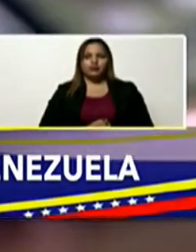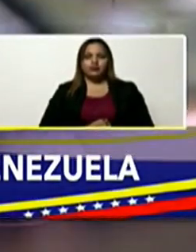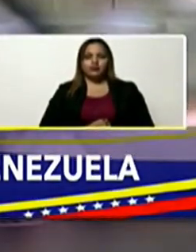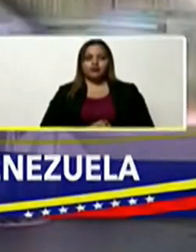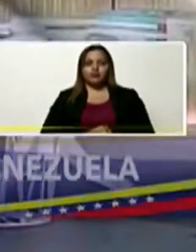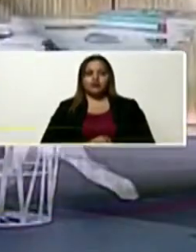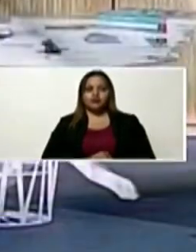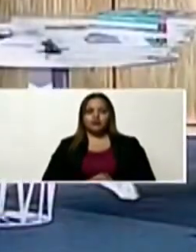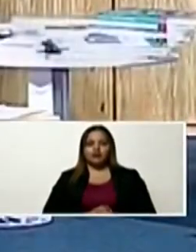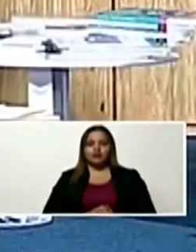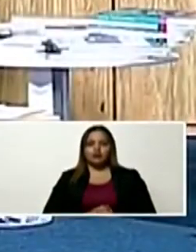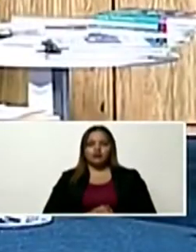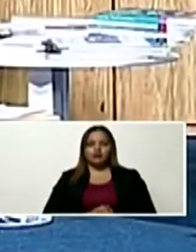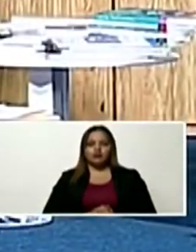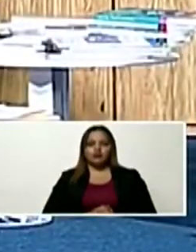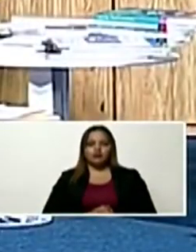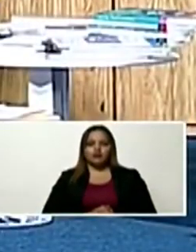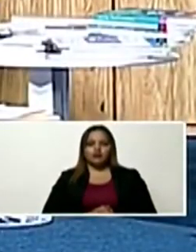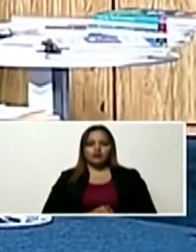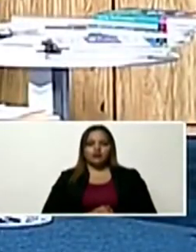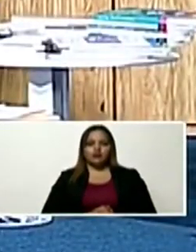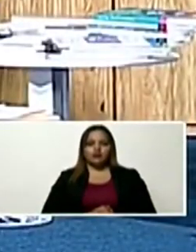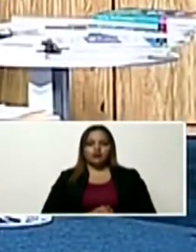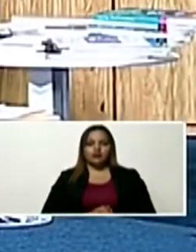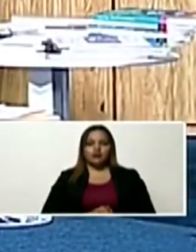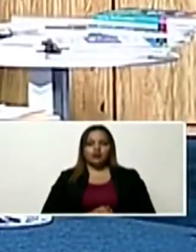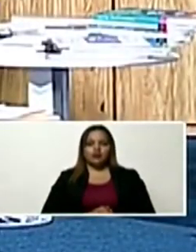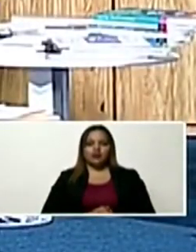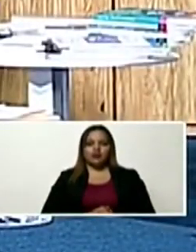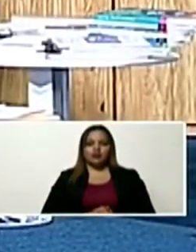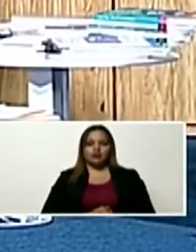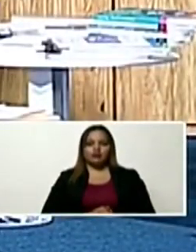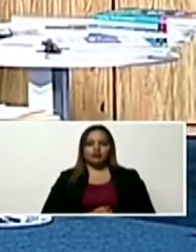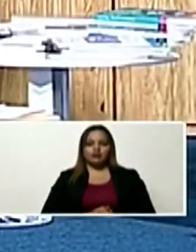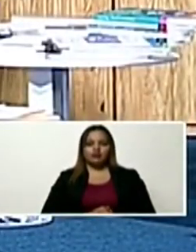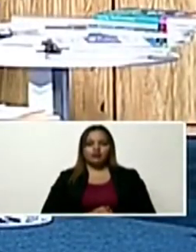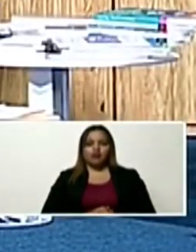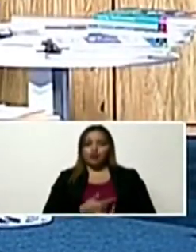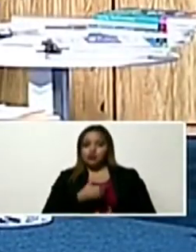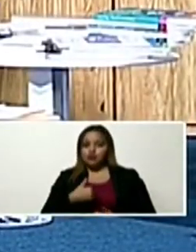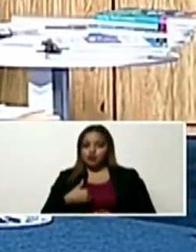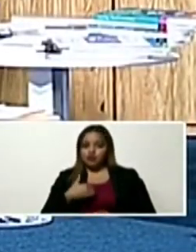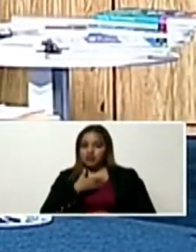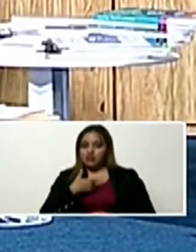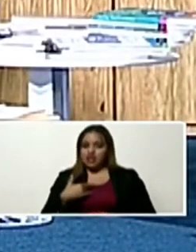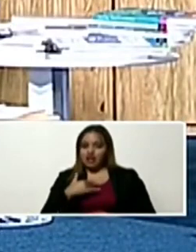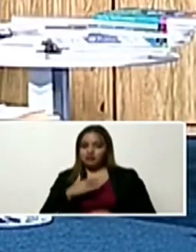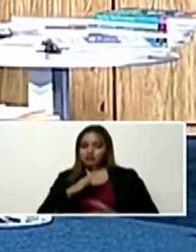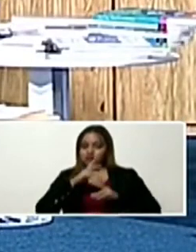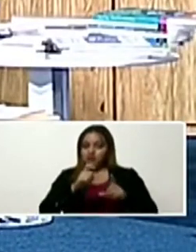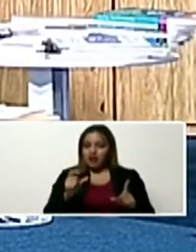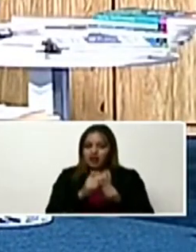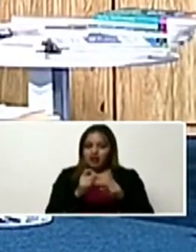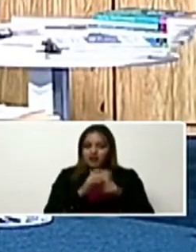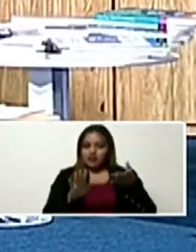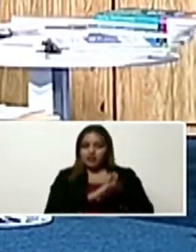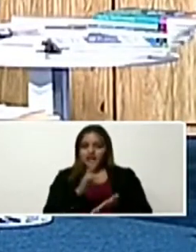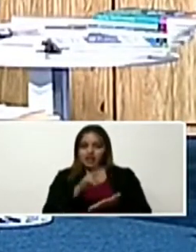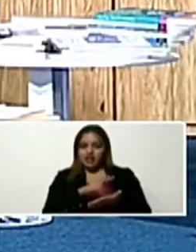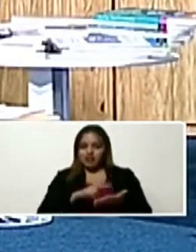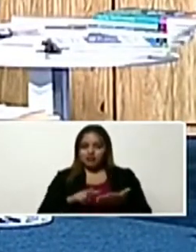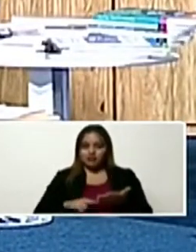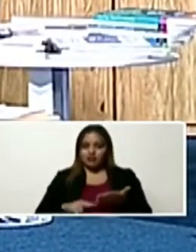libro. Tarek William Saab, poeta y además portaestandarte